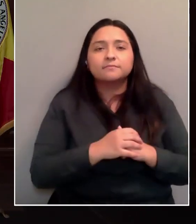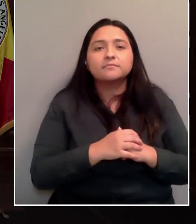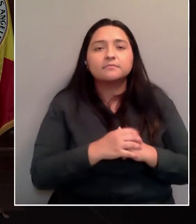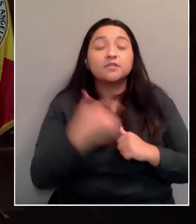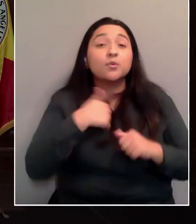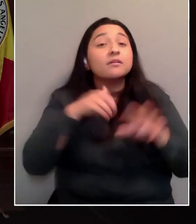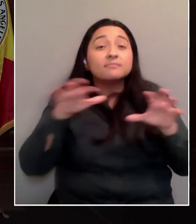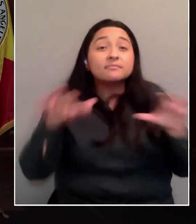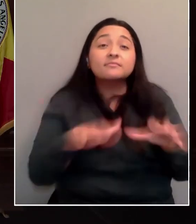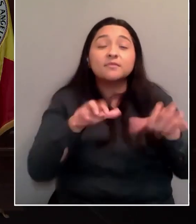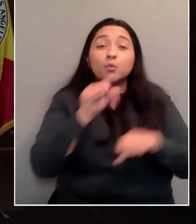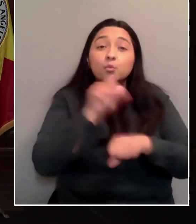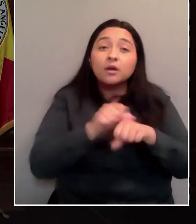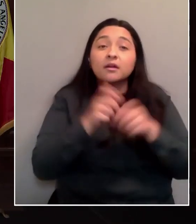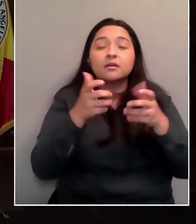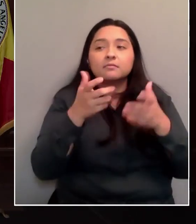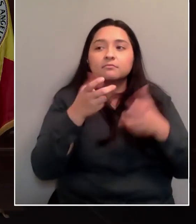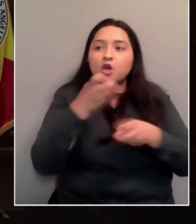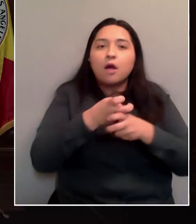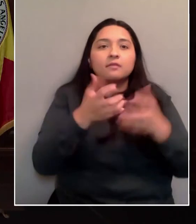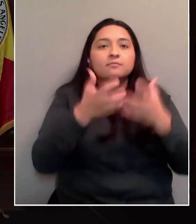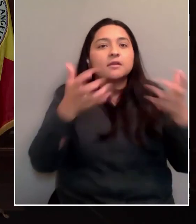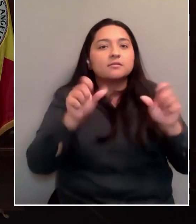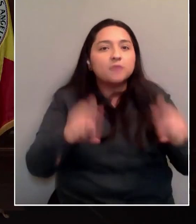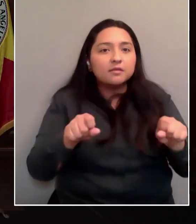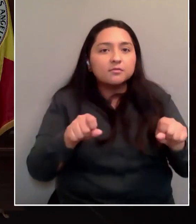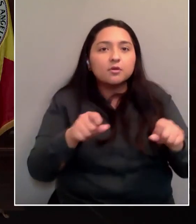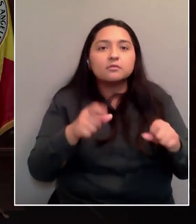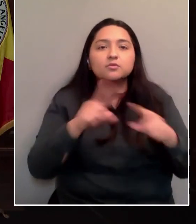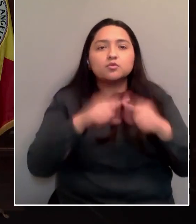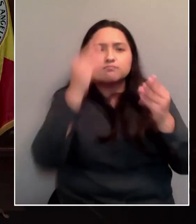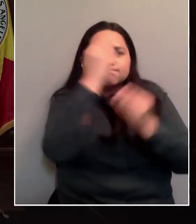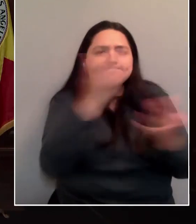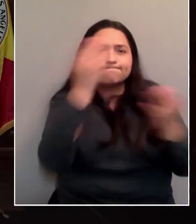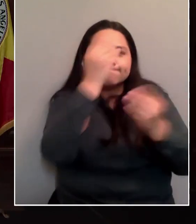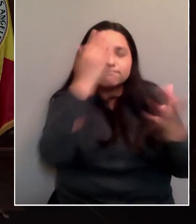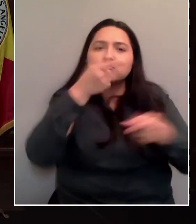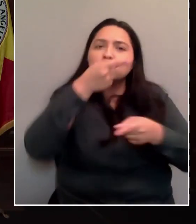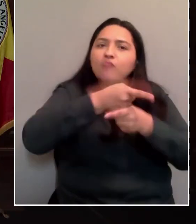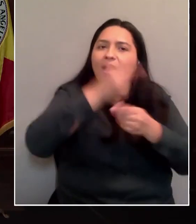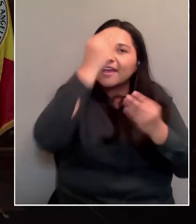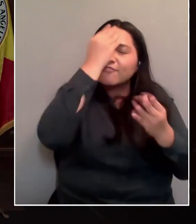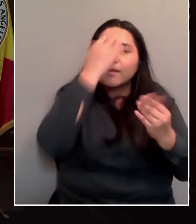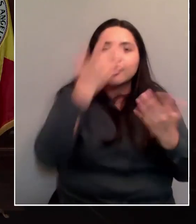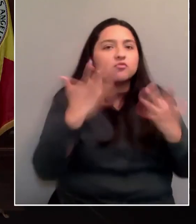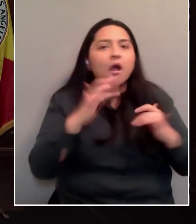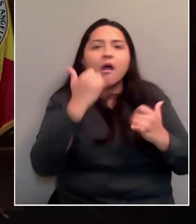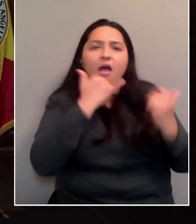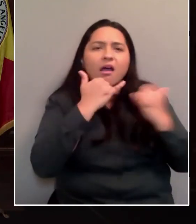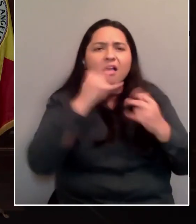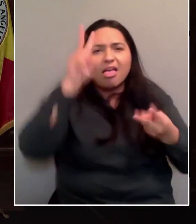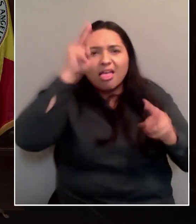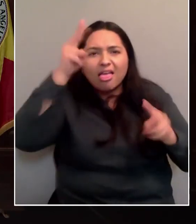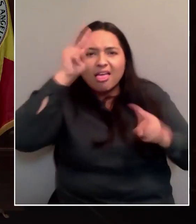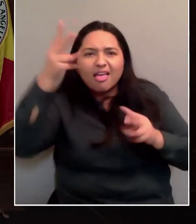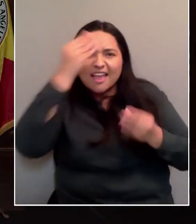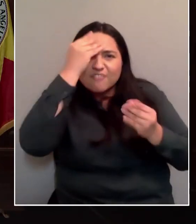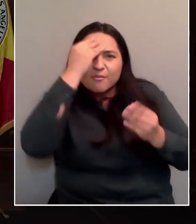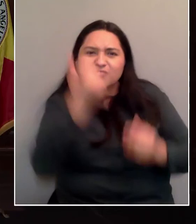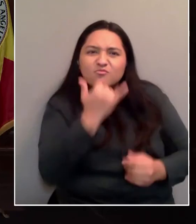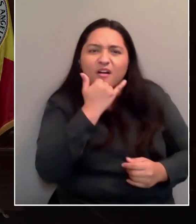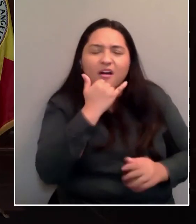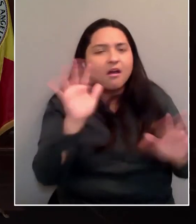para corregir toda la información errónea que hay. Sabemos que la vacuna es 100%